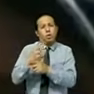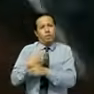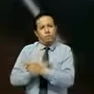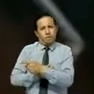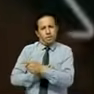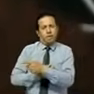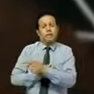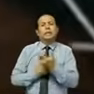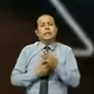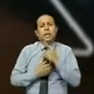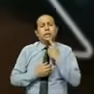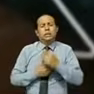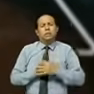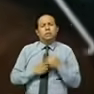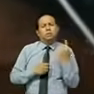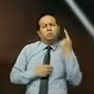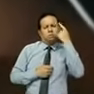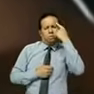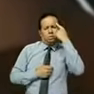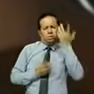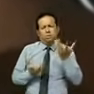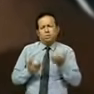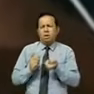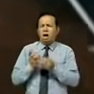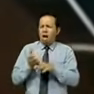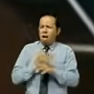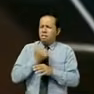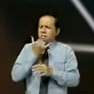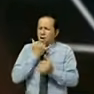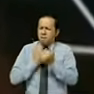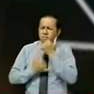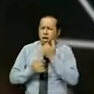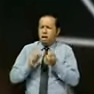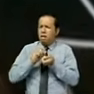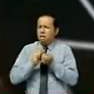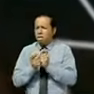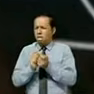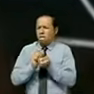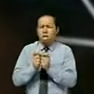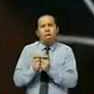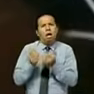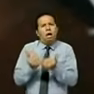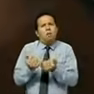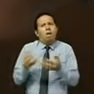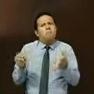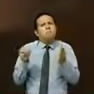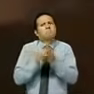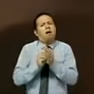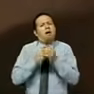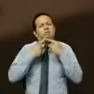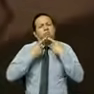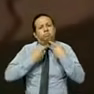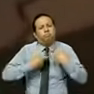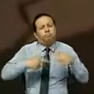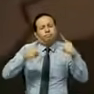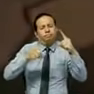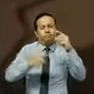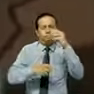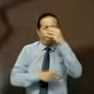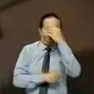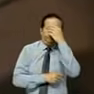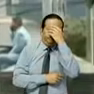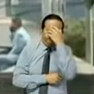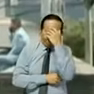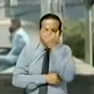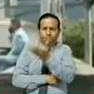la esperanza de que se corrijan todos estos errores a través de una sentencia que lamentablemente es una aberración